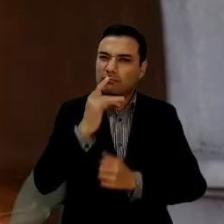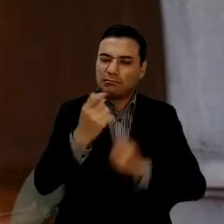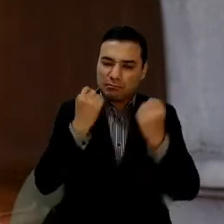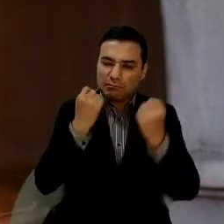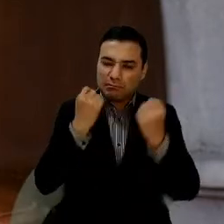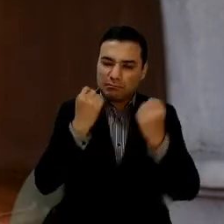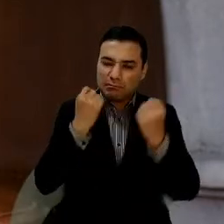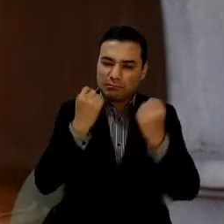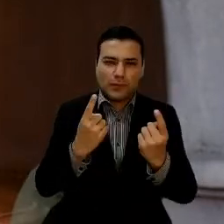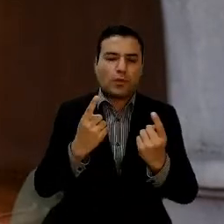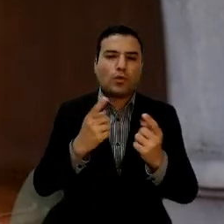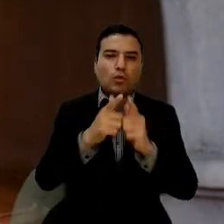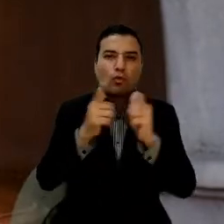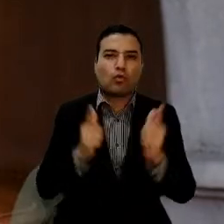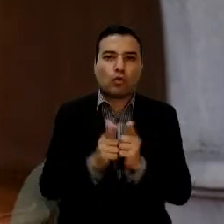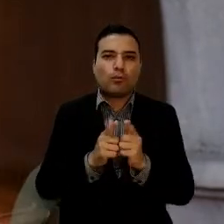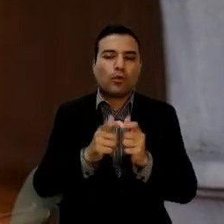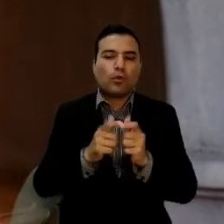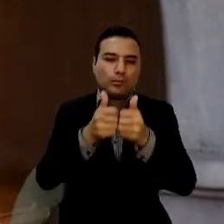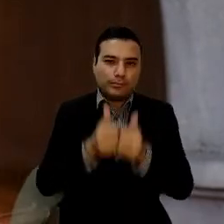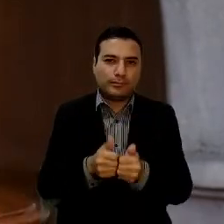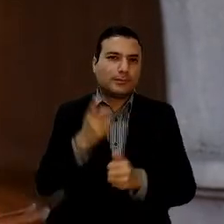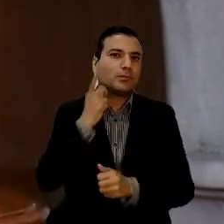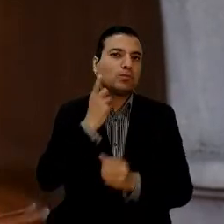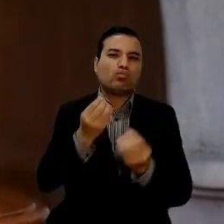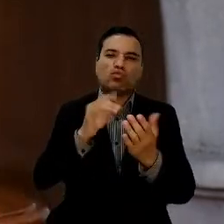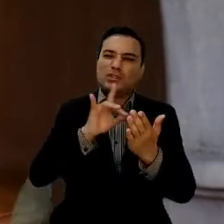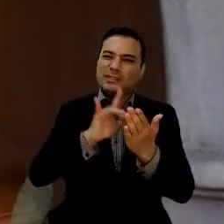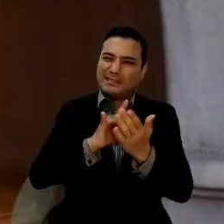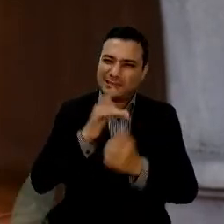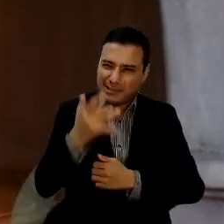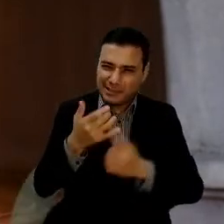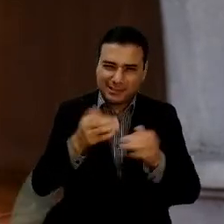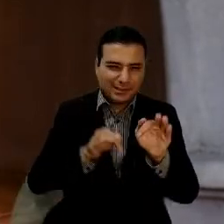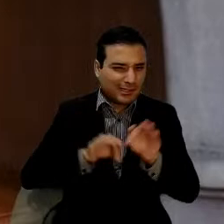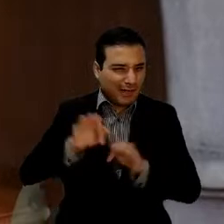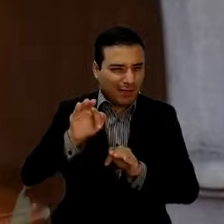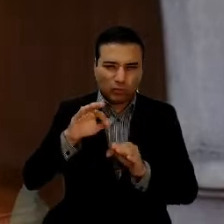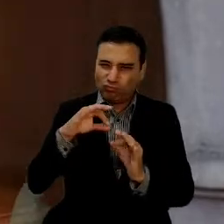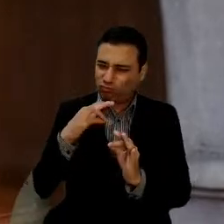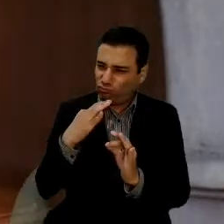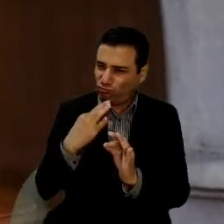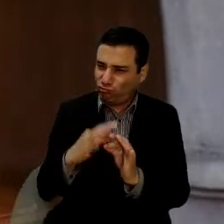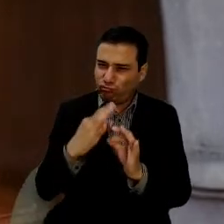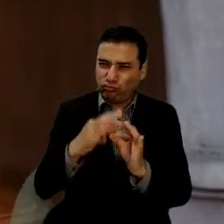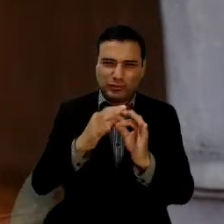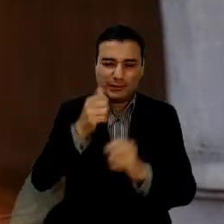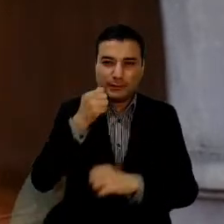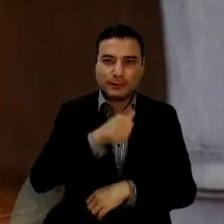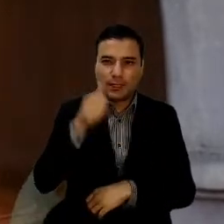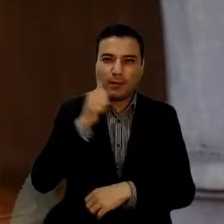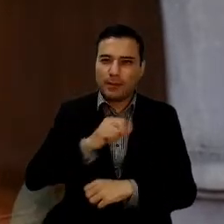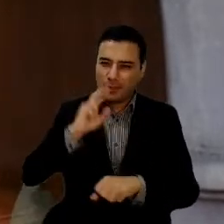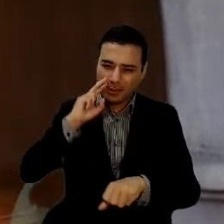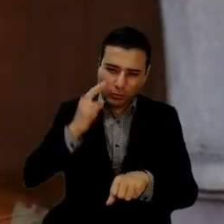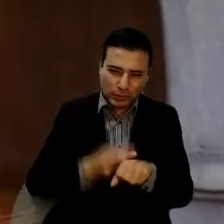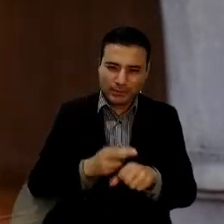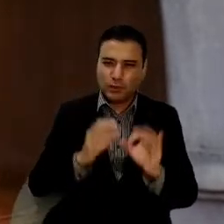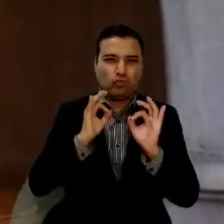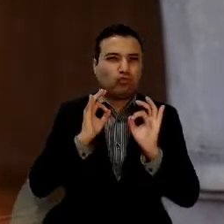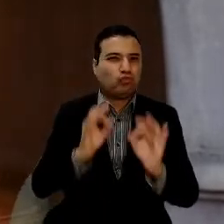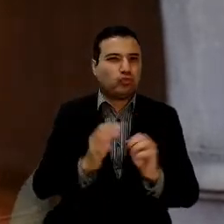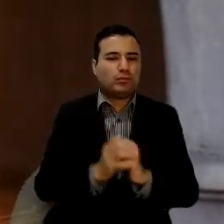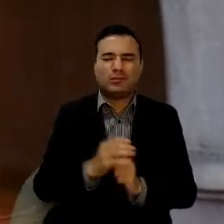la Diputación Permanente. Muchas gracias por haber actuado de manera solidaria y corresponsable a los trabajos. Mi